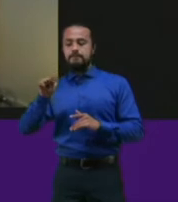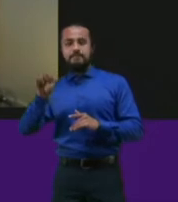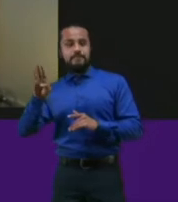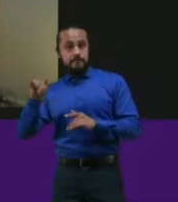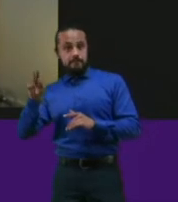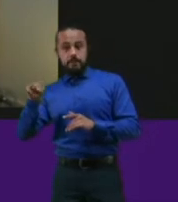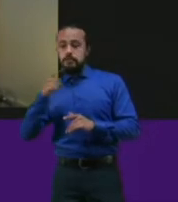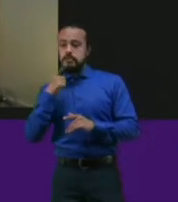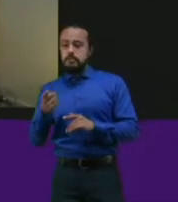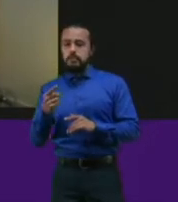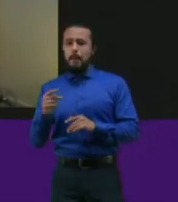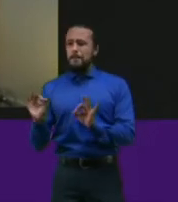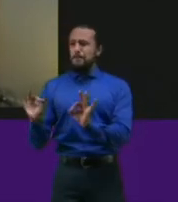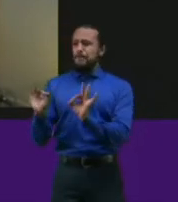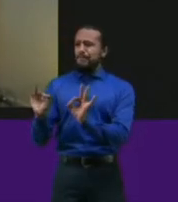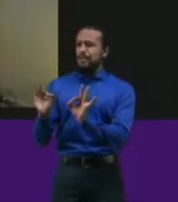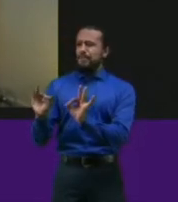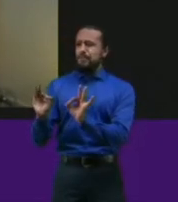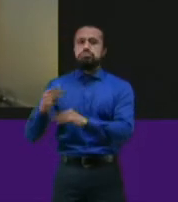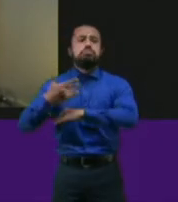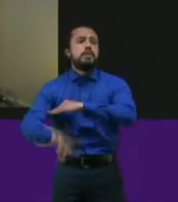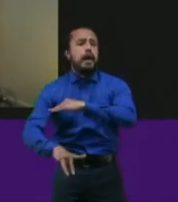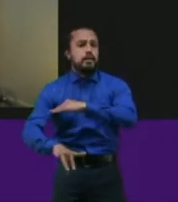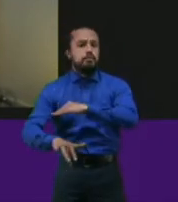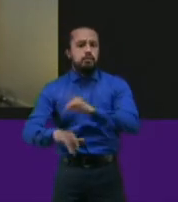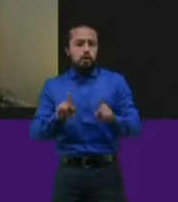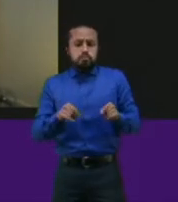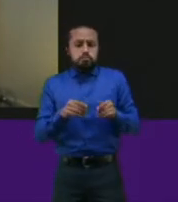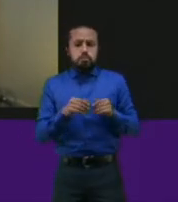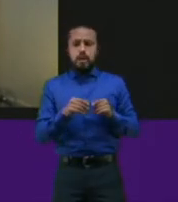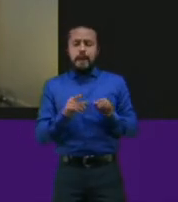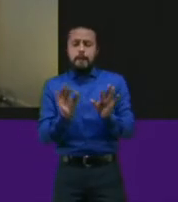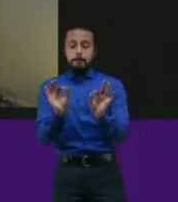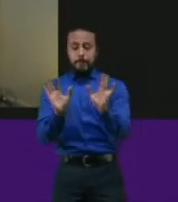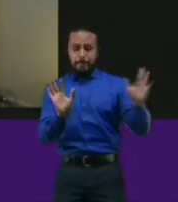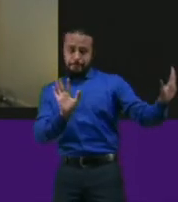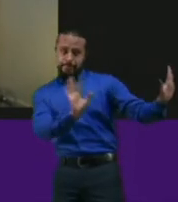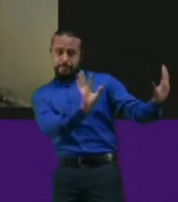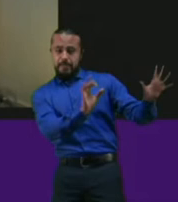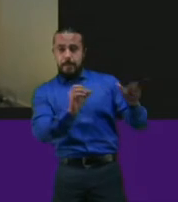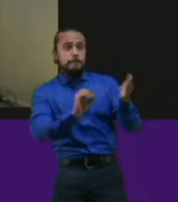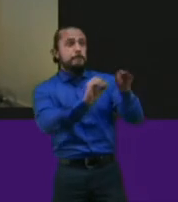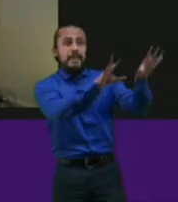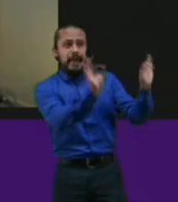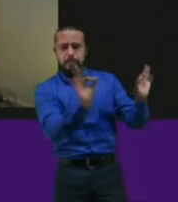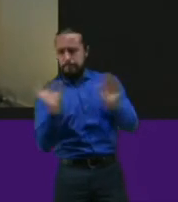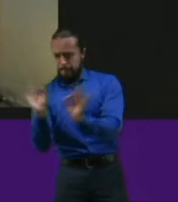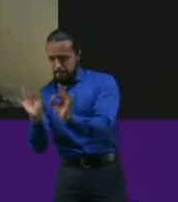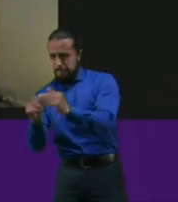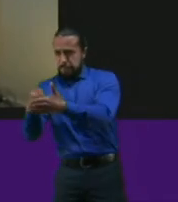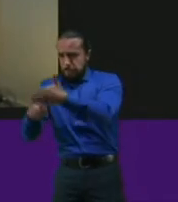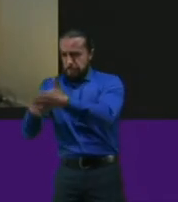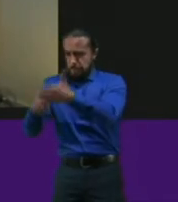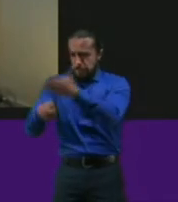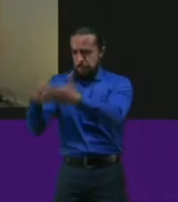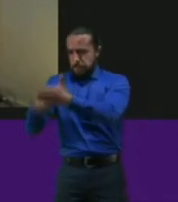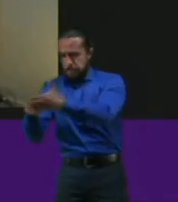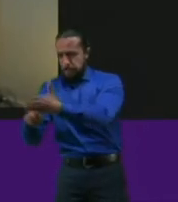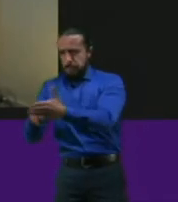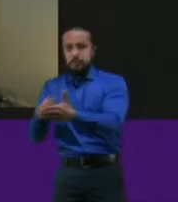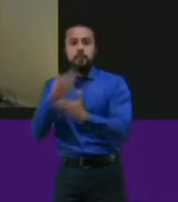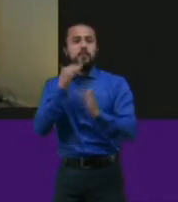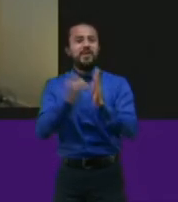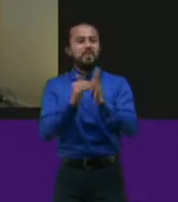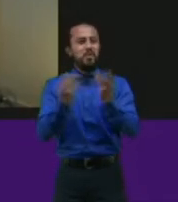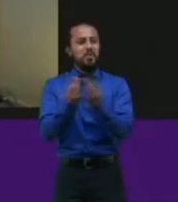muy tarde. Muchas veces muchos equipos de emprendedores se quedan perfeccionando su producto. Los geek, los